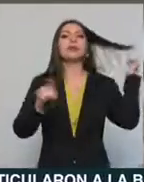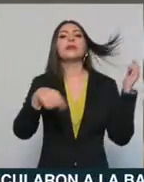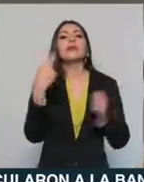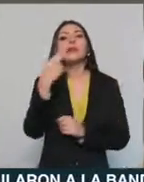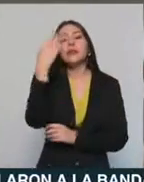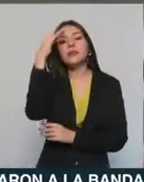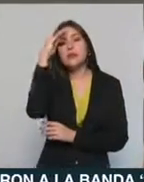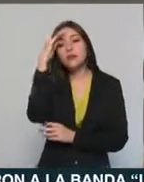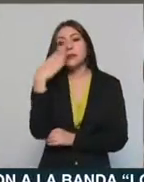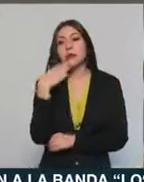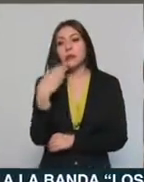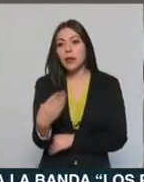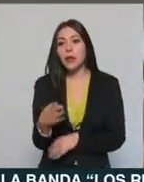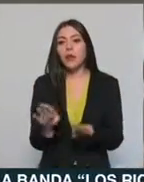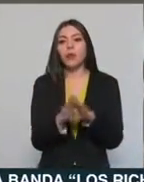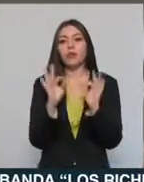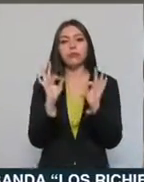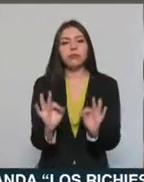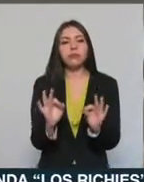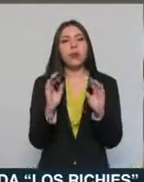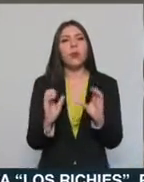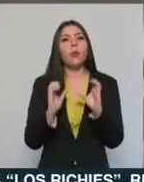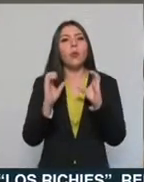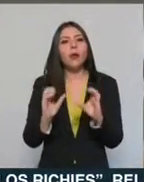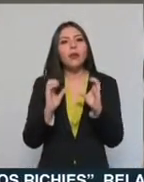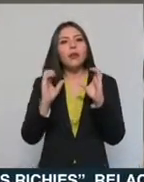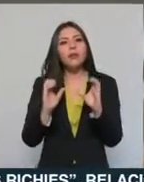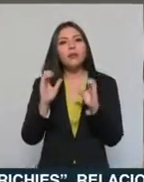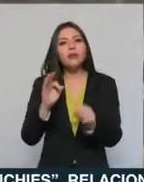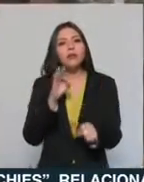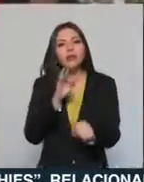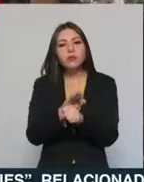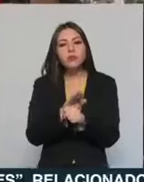conservarlo, usarlo bien y protegerlo